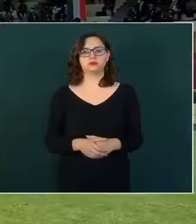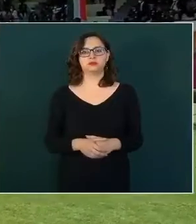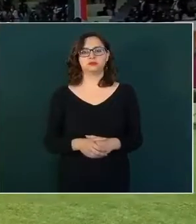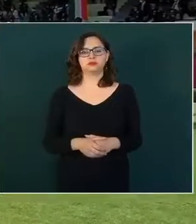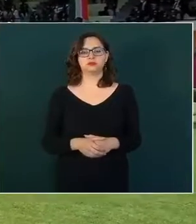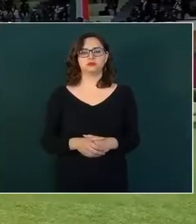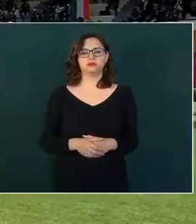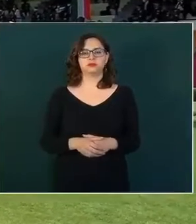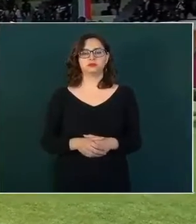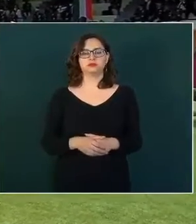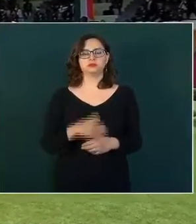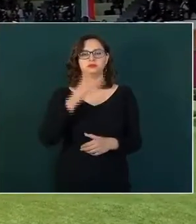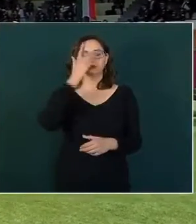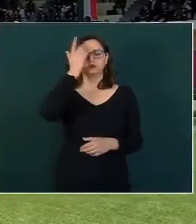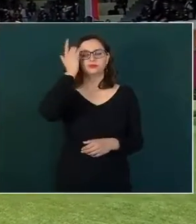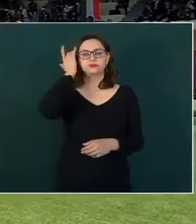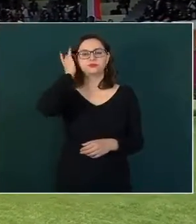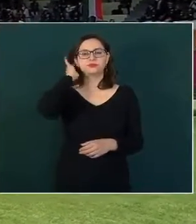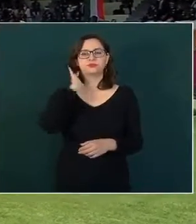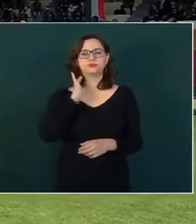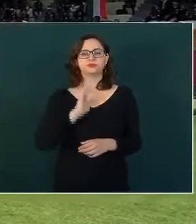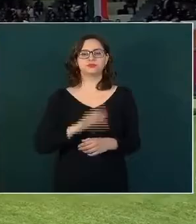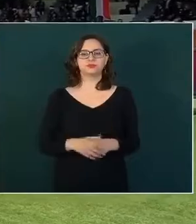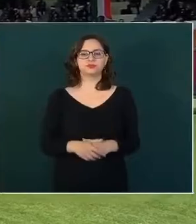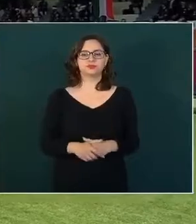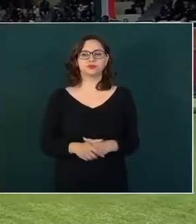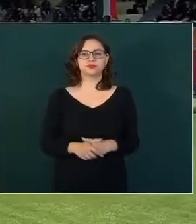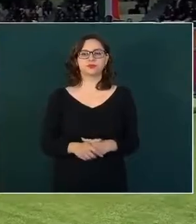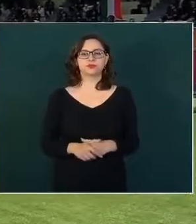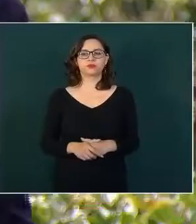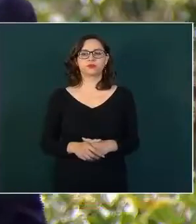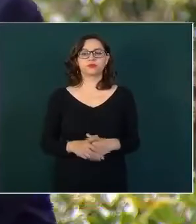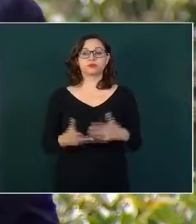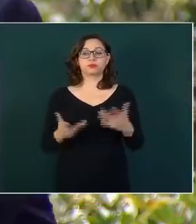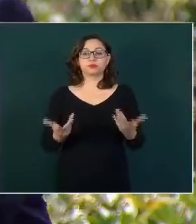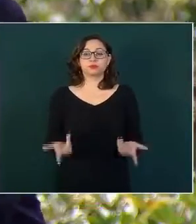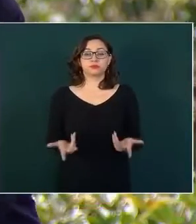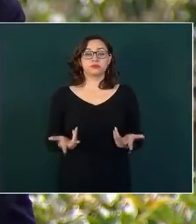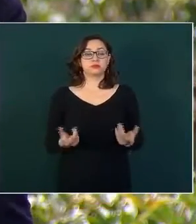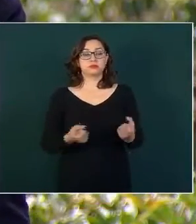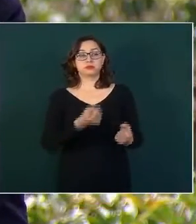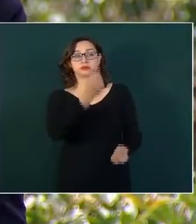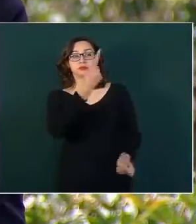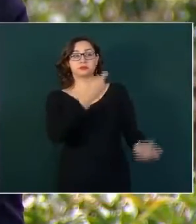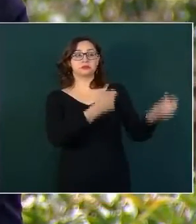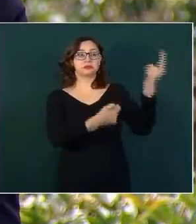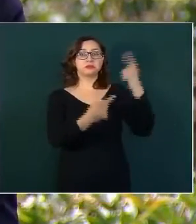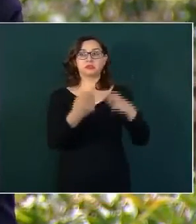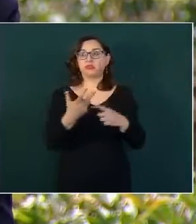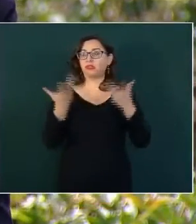Las acusaciones de que estamos militarizando al país